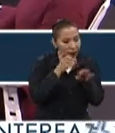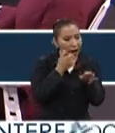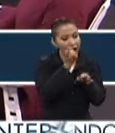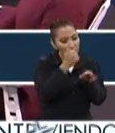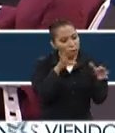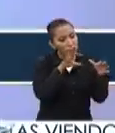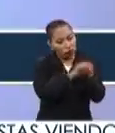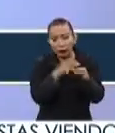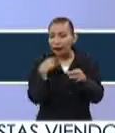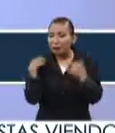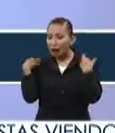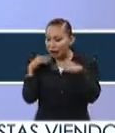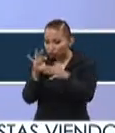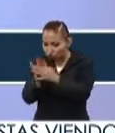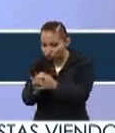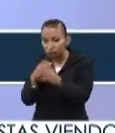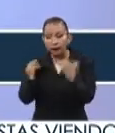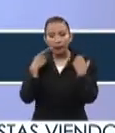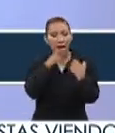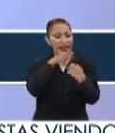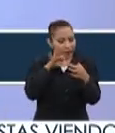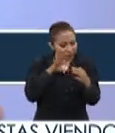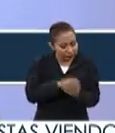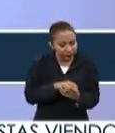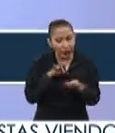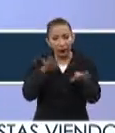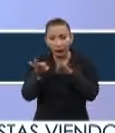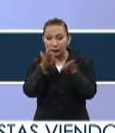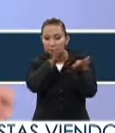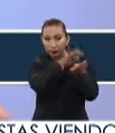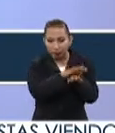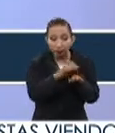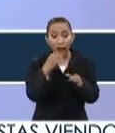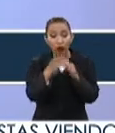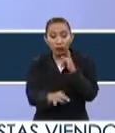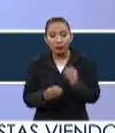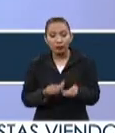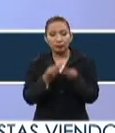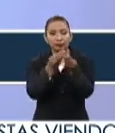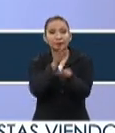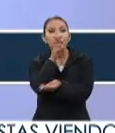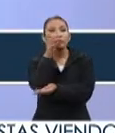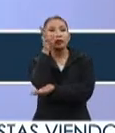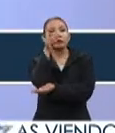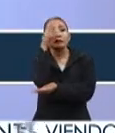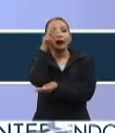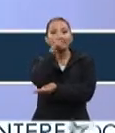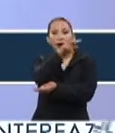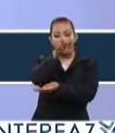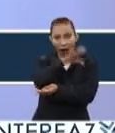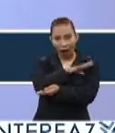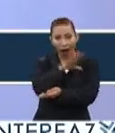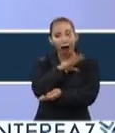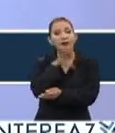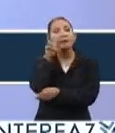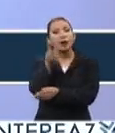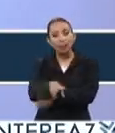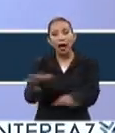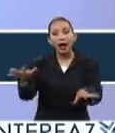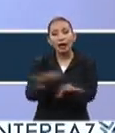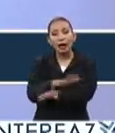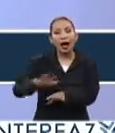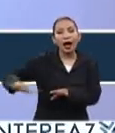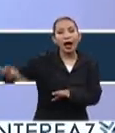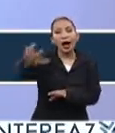los alumnos, trabajamos con los maestros, trabajamos con los papás y al final les entregamos resultados para que vean que hay un verdadero